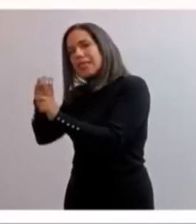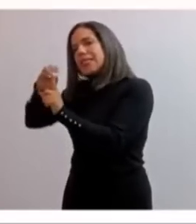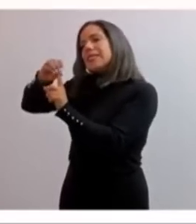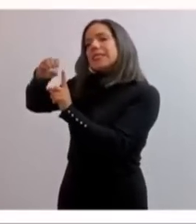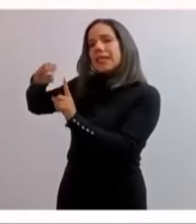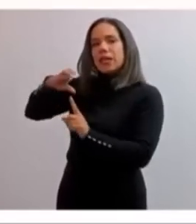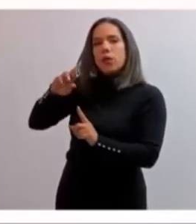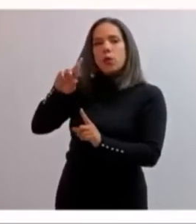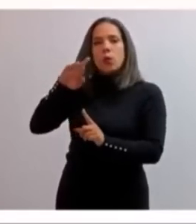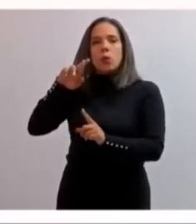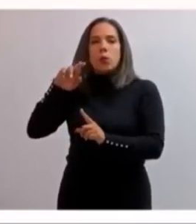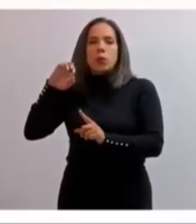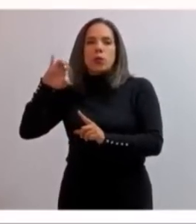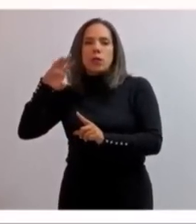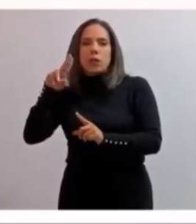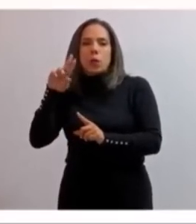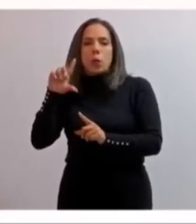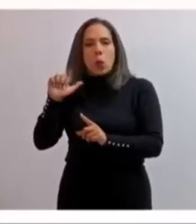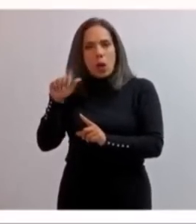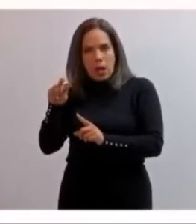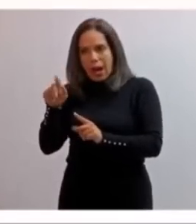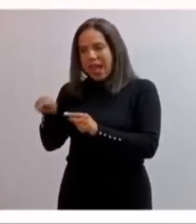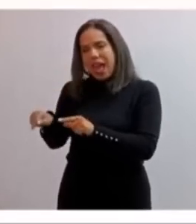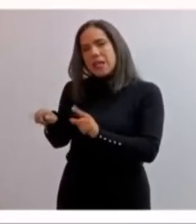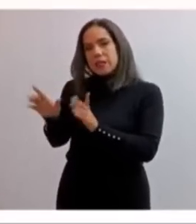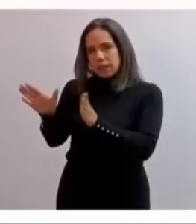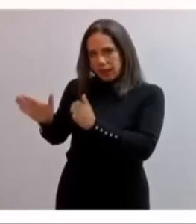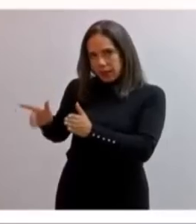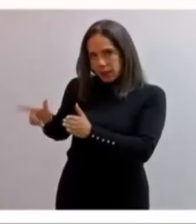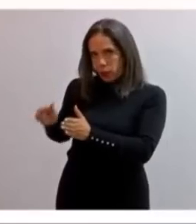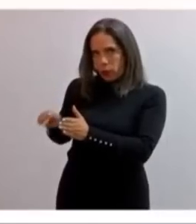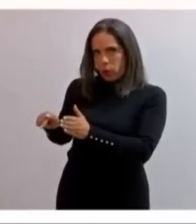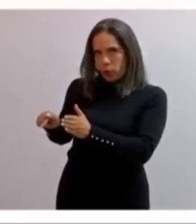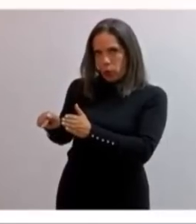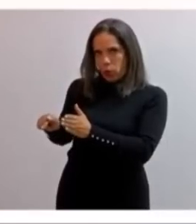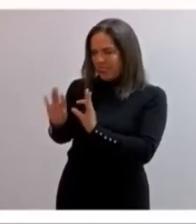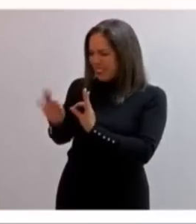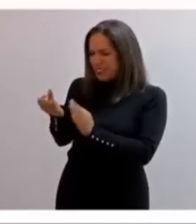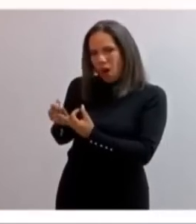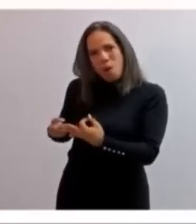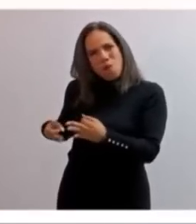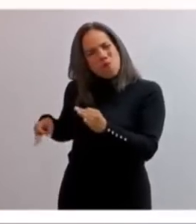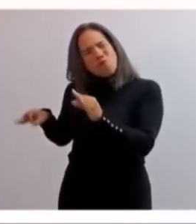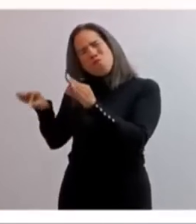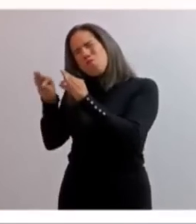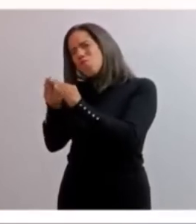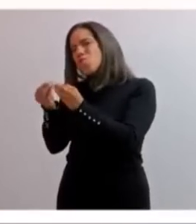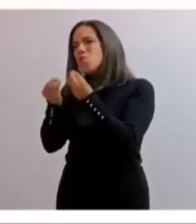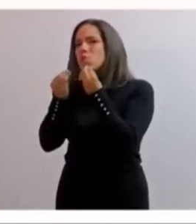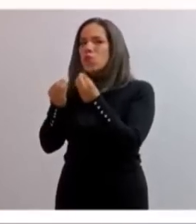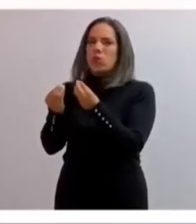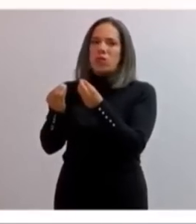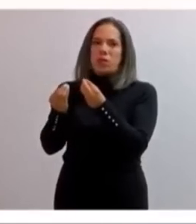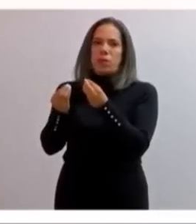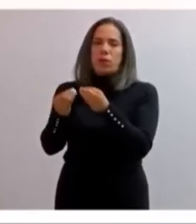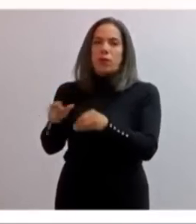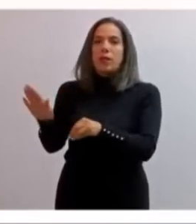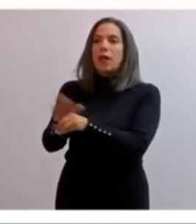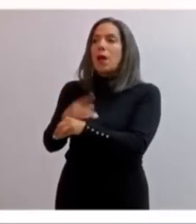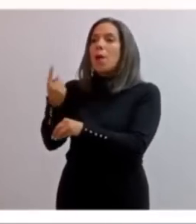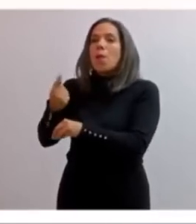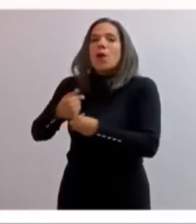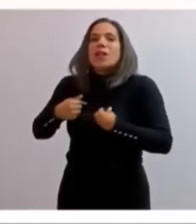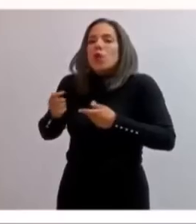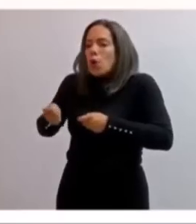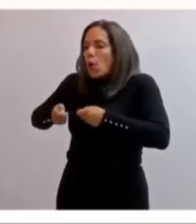curricular perdón maestros, pero esto es un elemento fundamental porque es una